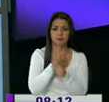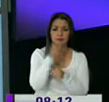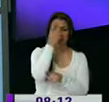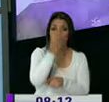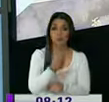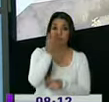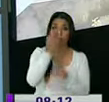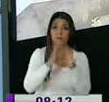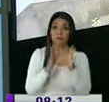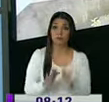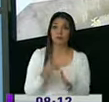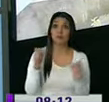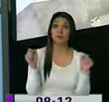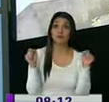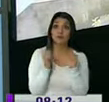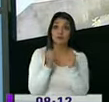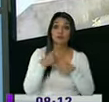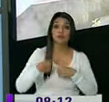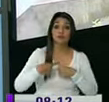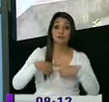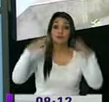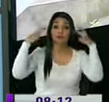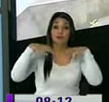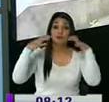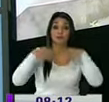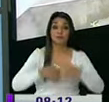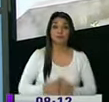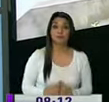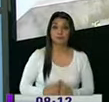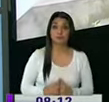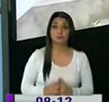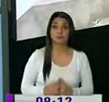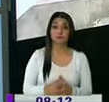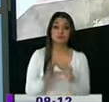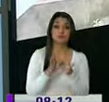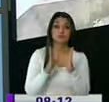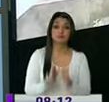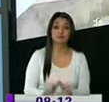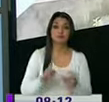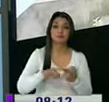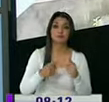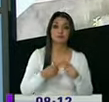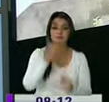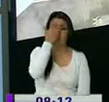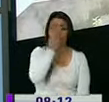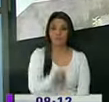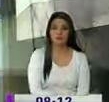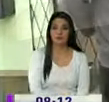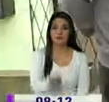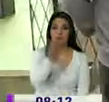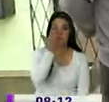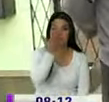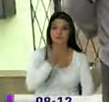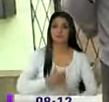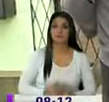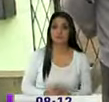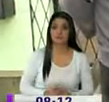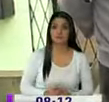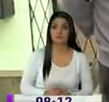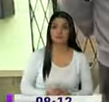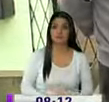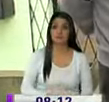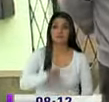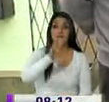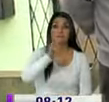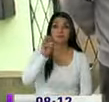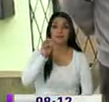contigo. Hace frío en Quito. Llueve, adelante por favor. Roberto, amigos, que tengan un excelente día. Así es, cabe enfatizar que son